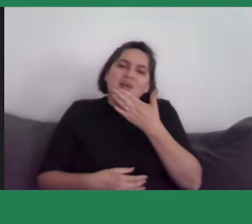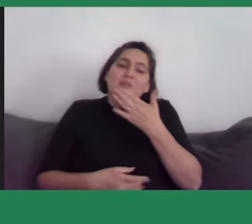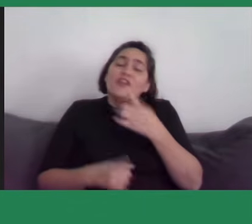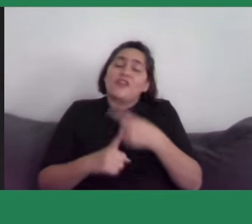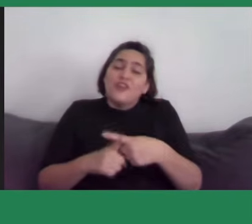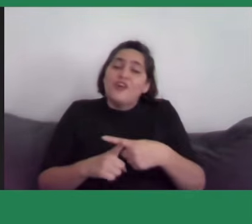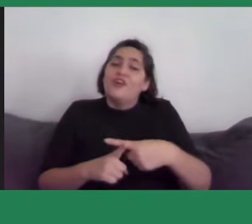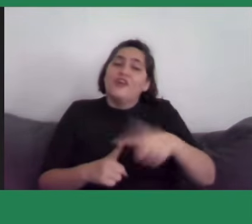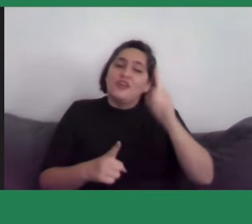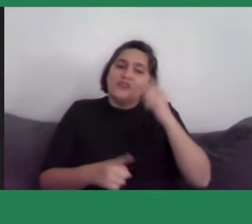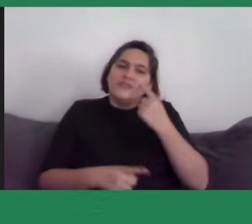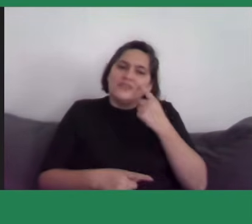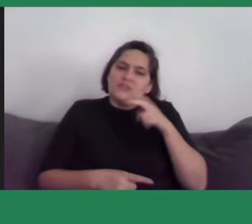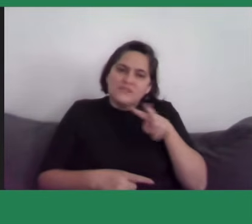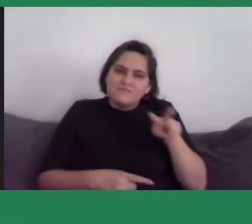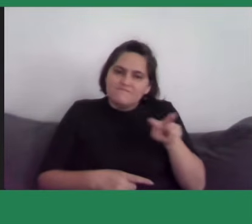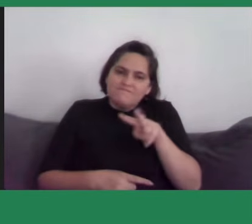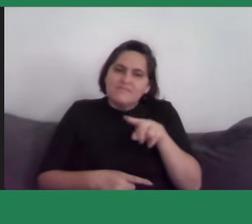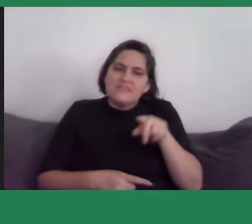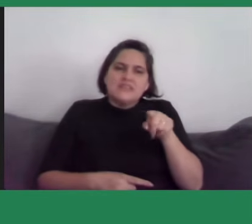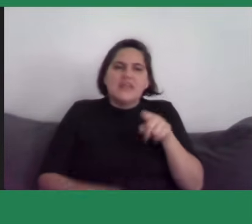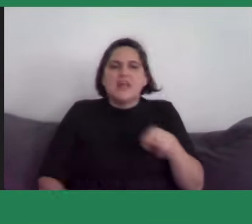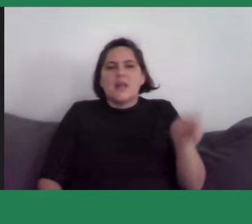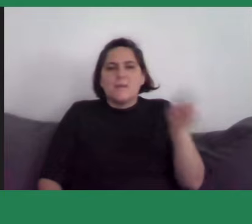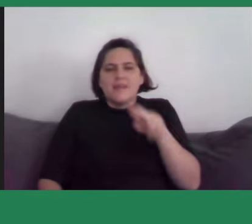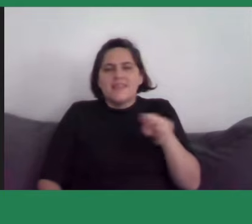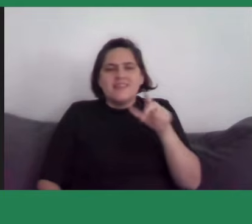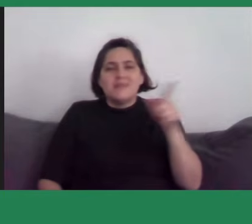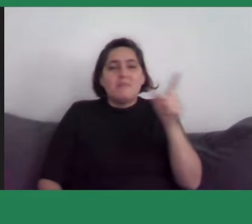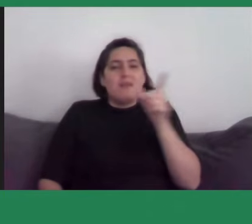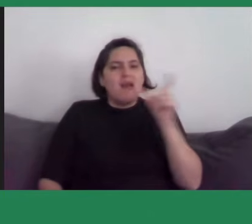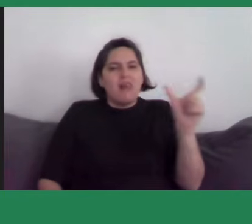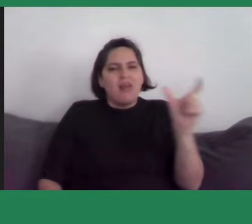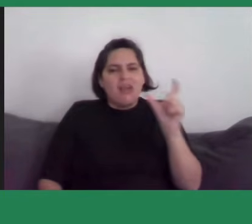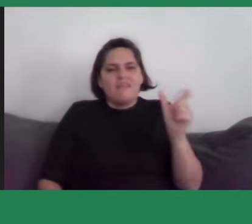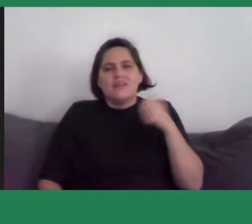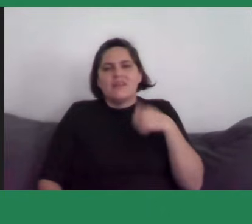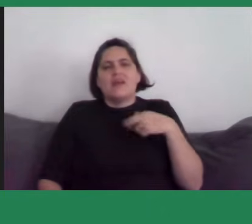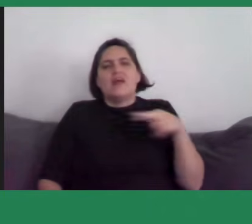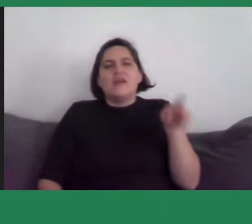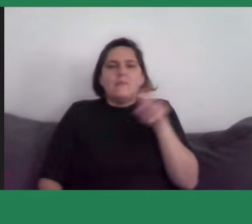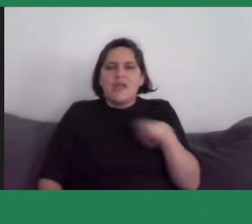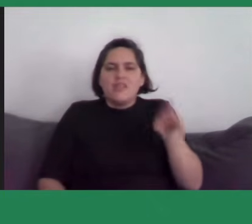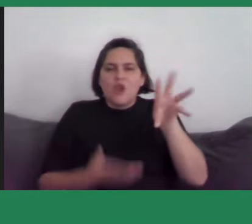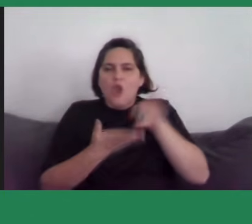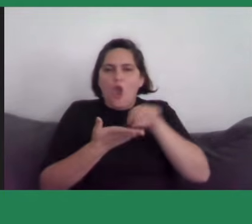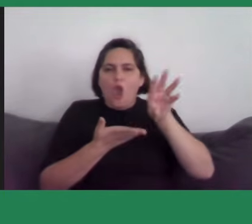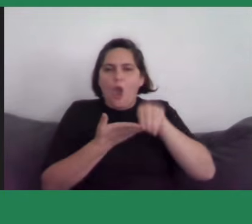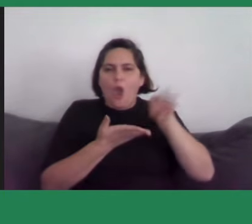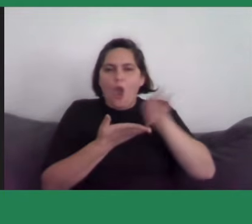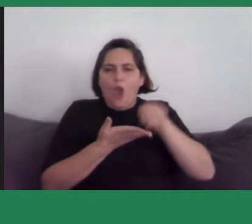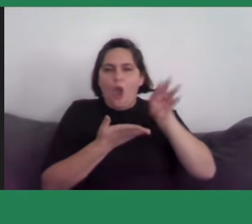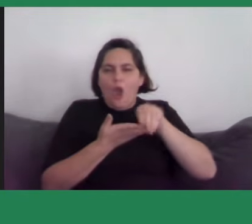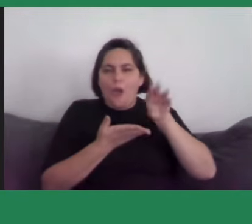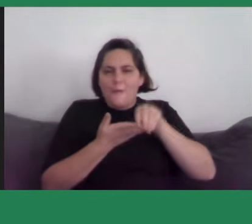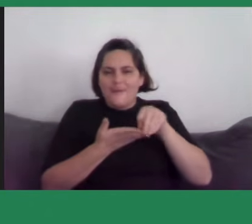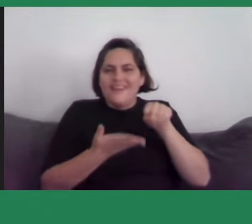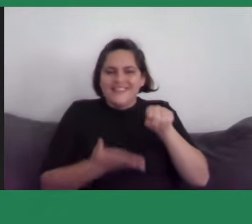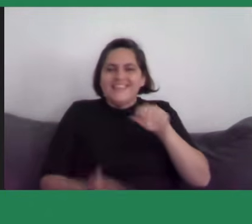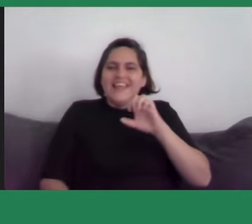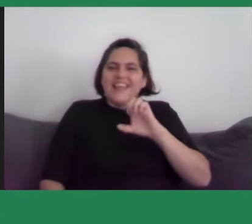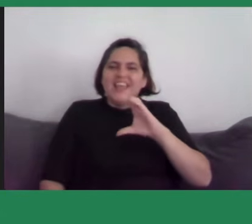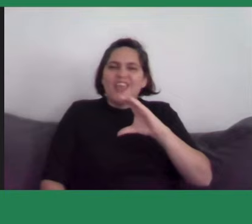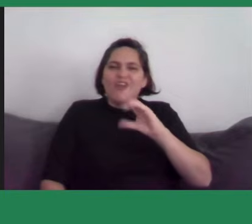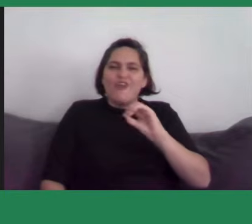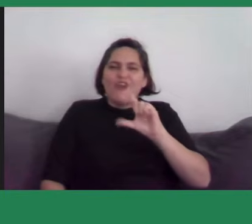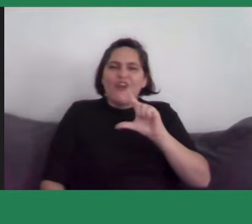estar presente es repetir palabras o frases y una otra vez, que se llama ecolalia. En los niños pequeños, entonces,